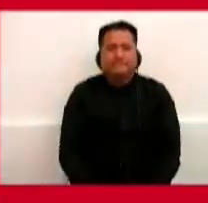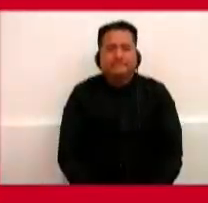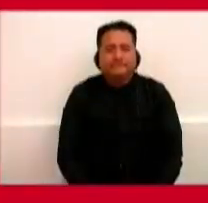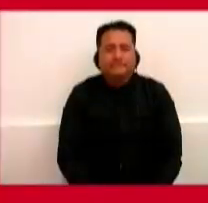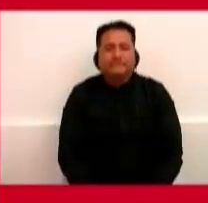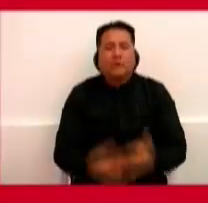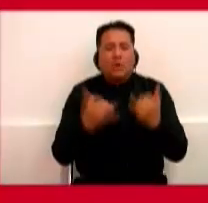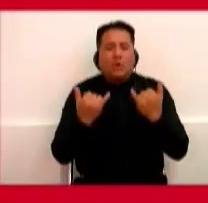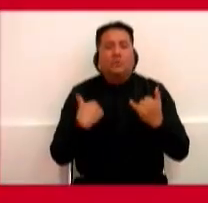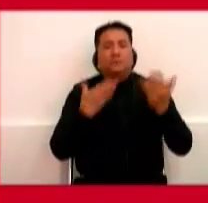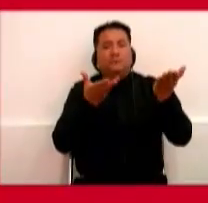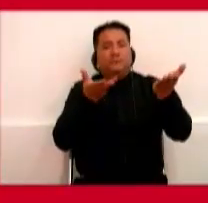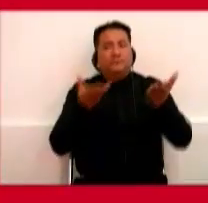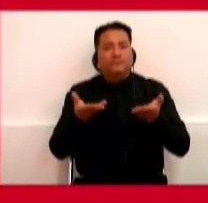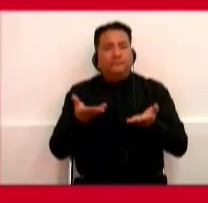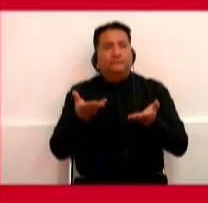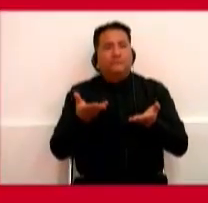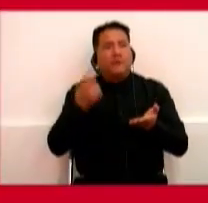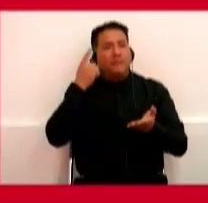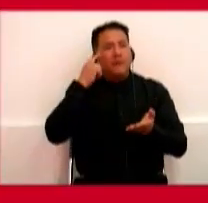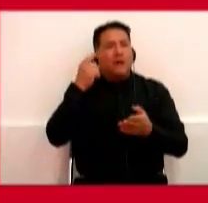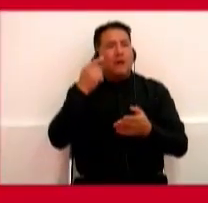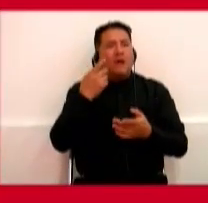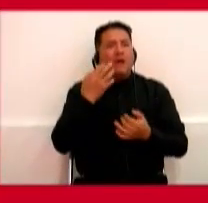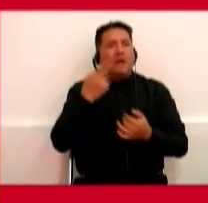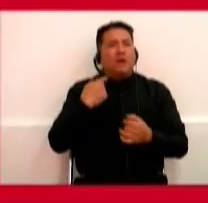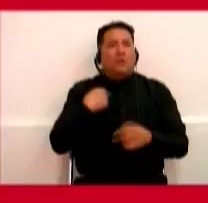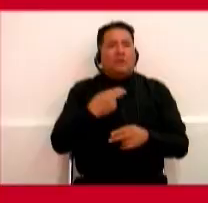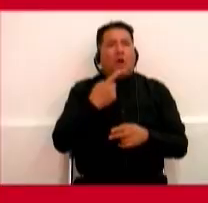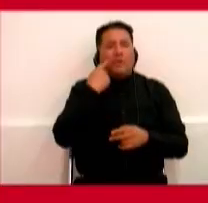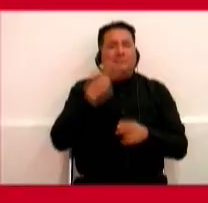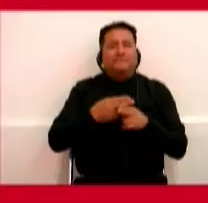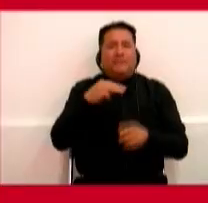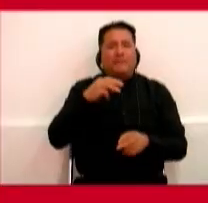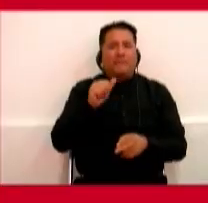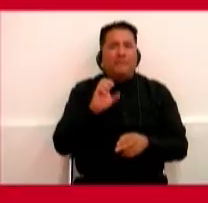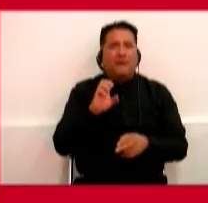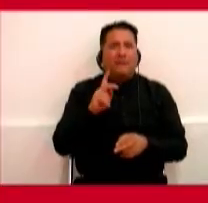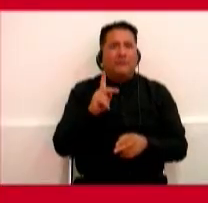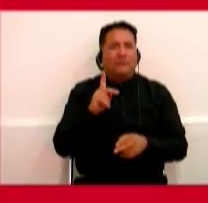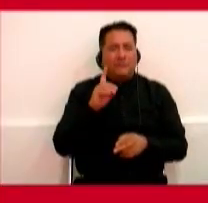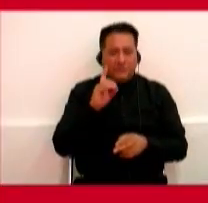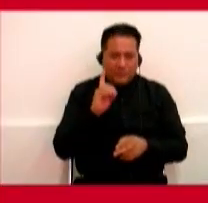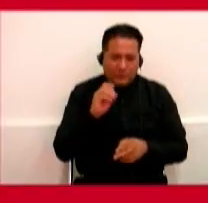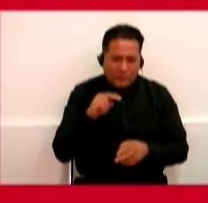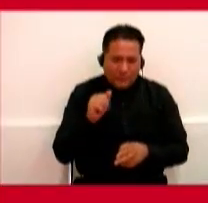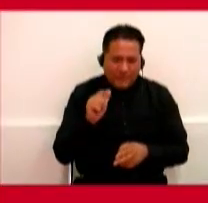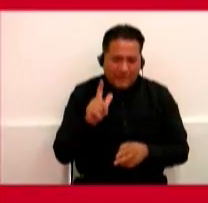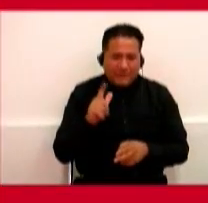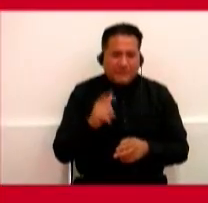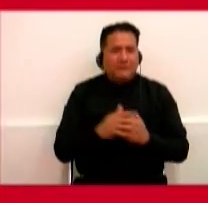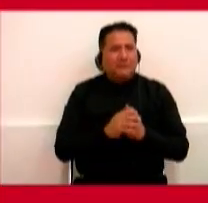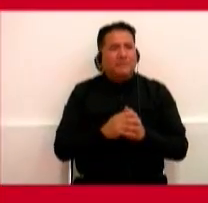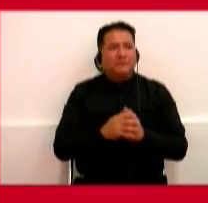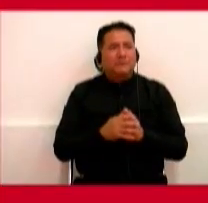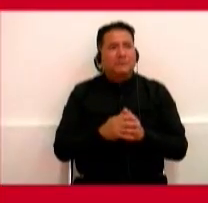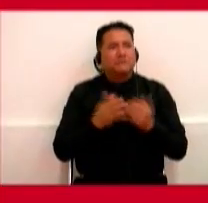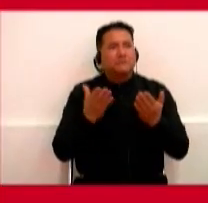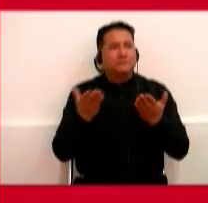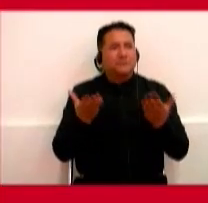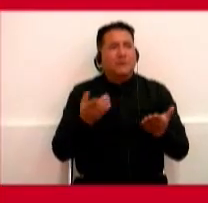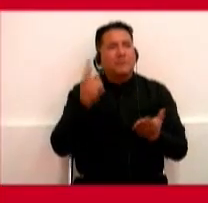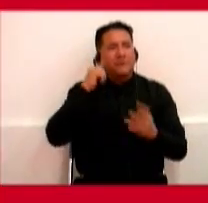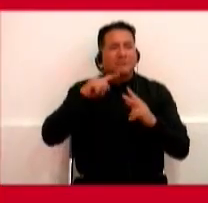Bien, a continuación invitamos a McDonald Mandaza para la presentación de sensores inteligentes de vibración